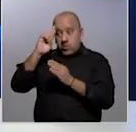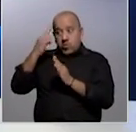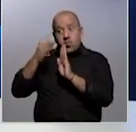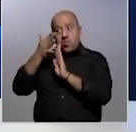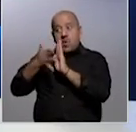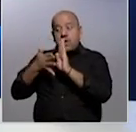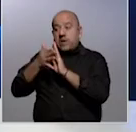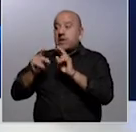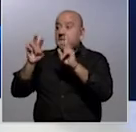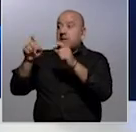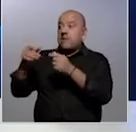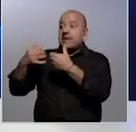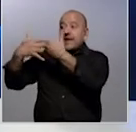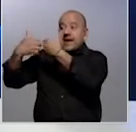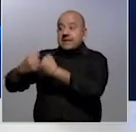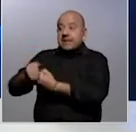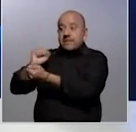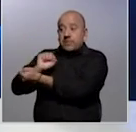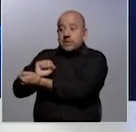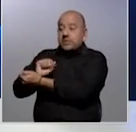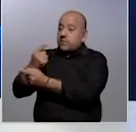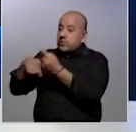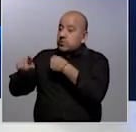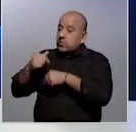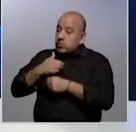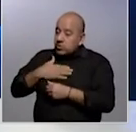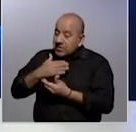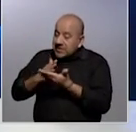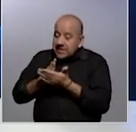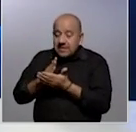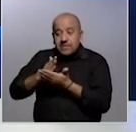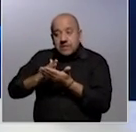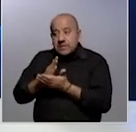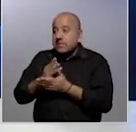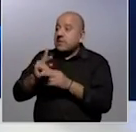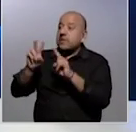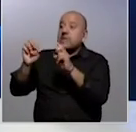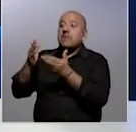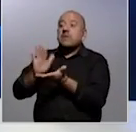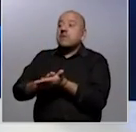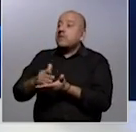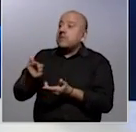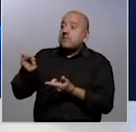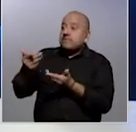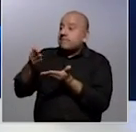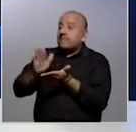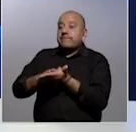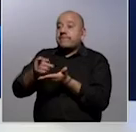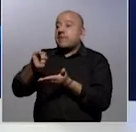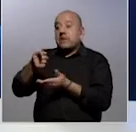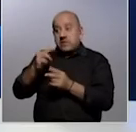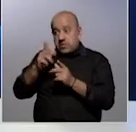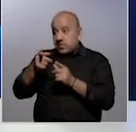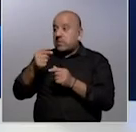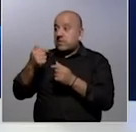en tema de penitenciario pero constantemente nos están llegando este cuestiones que vinculan a eso que tú muy bien